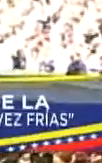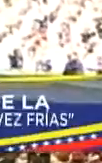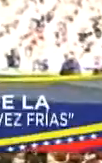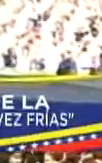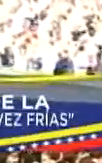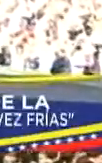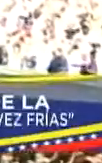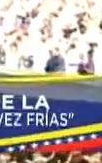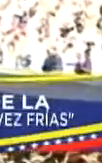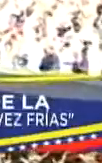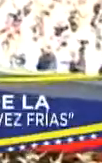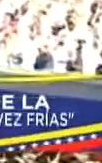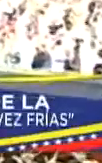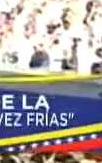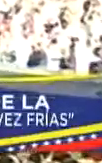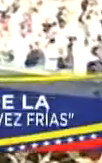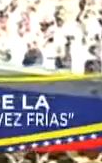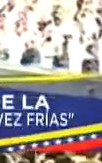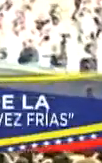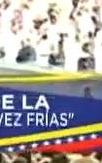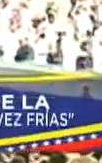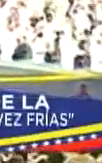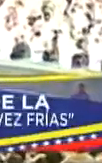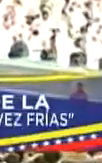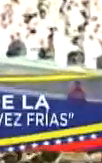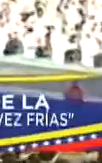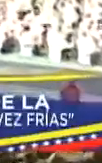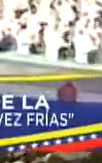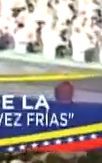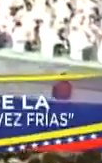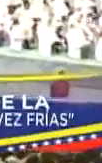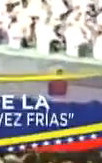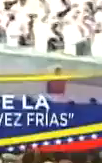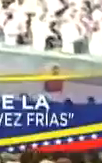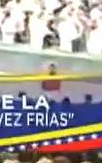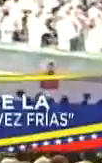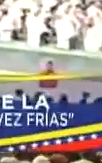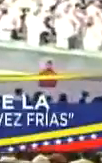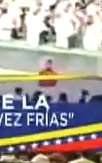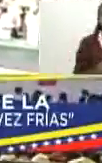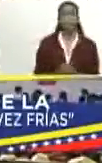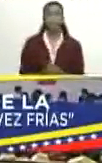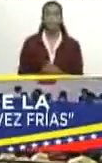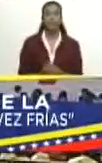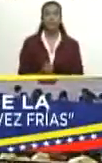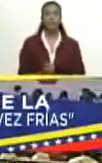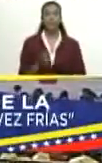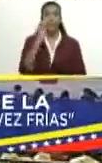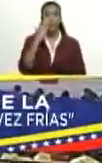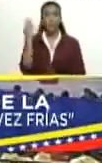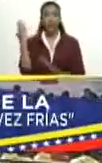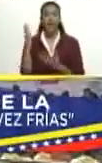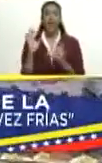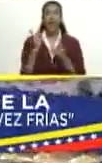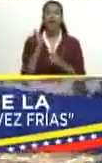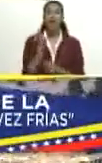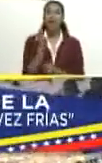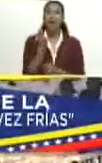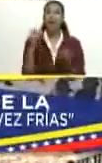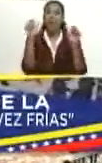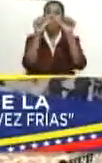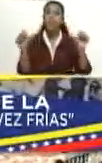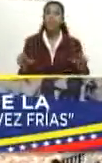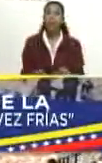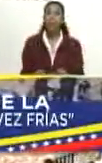avanzar en la atención, reparación y funcionamiento perfecto de los